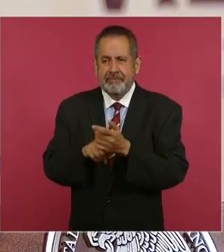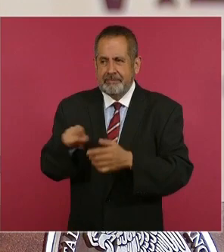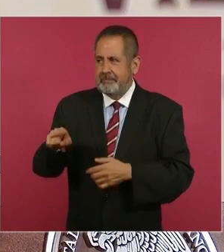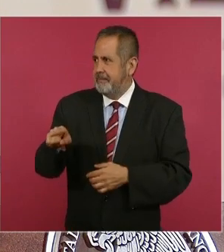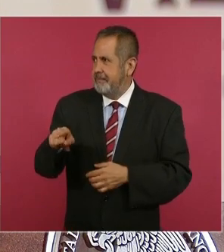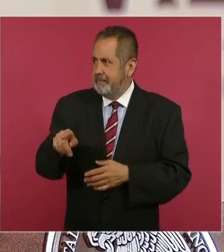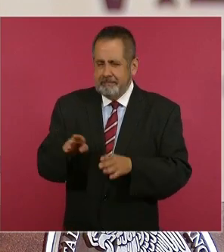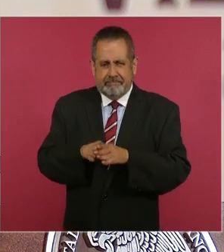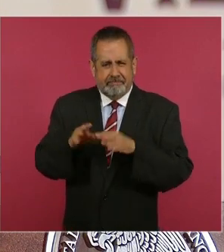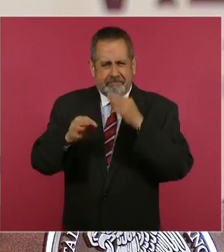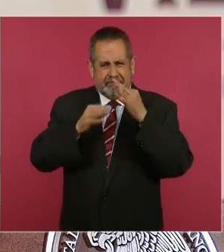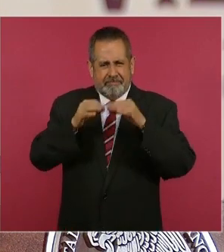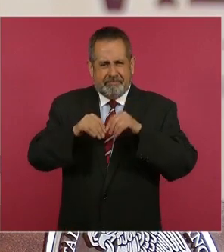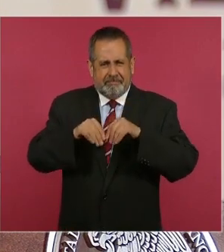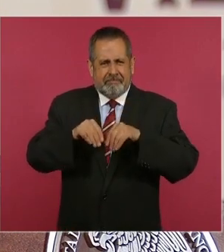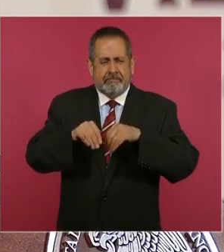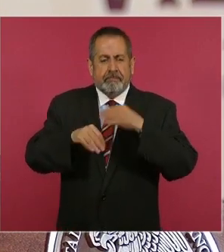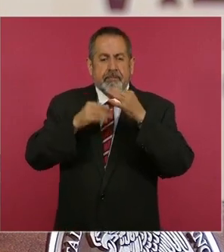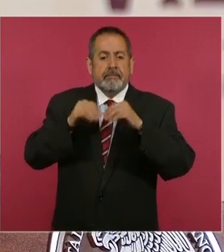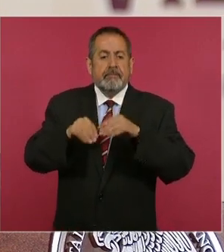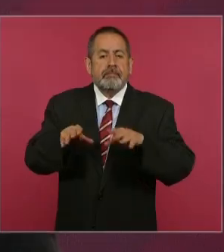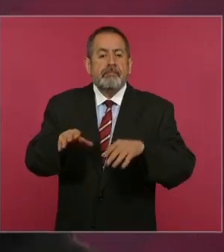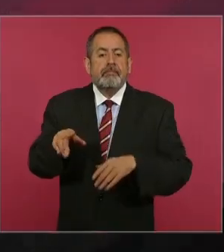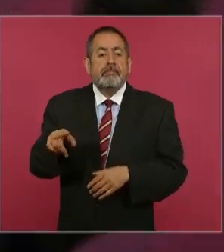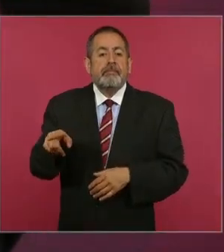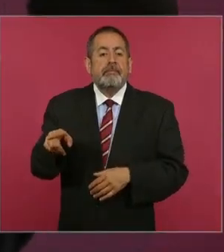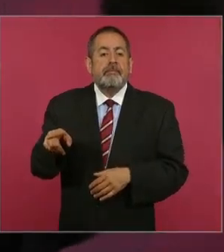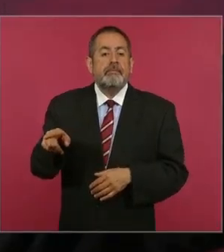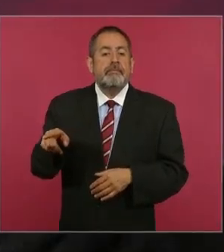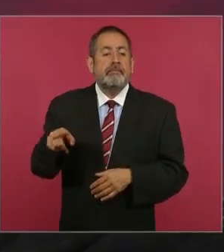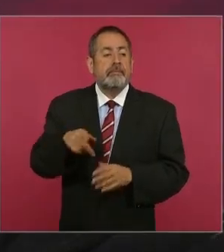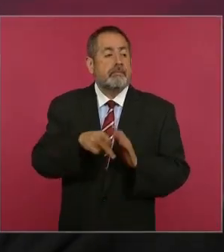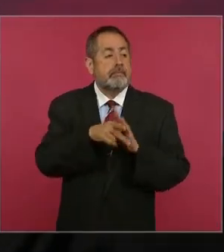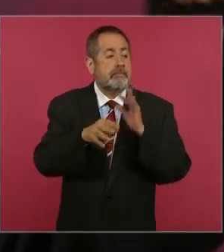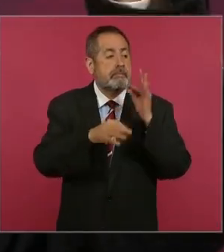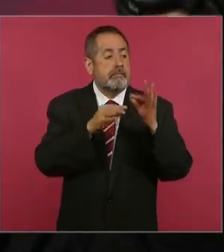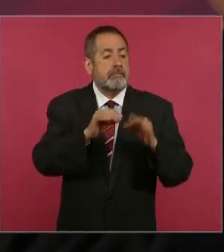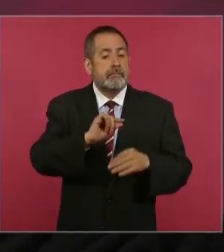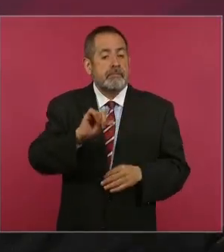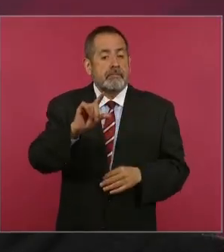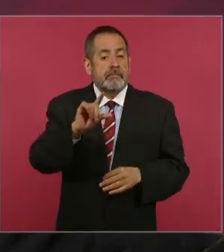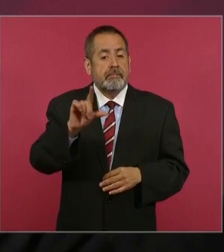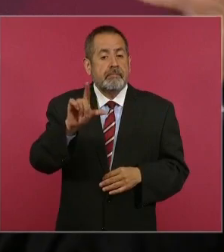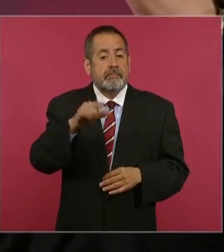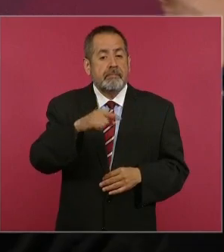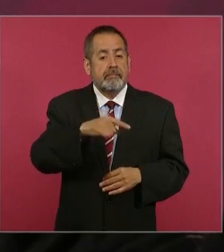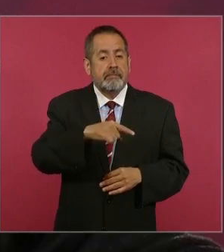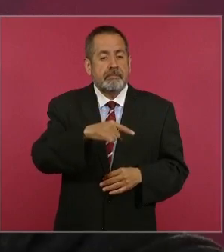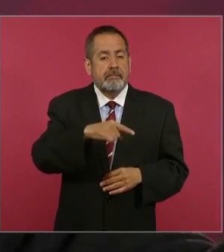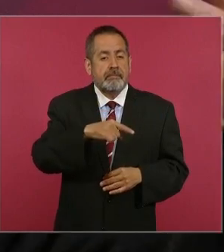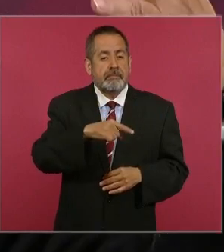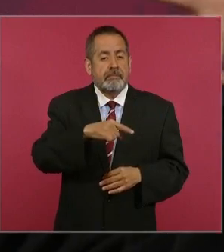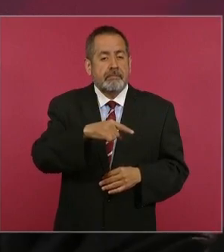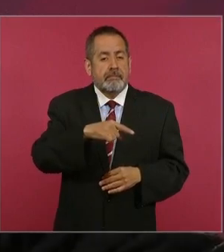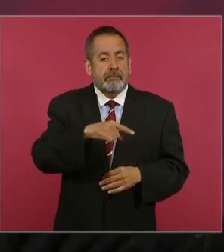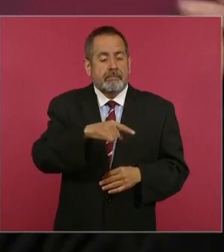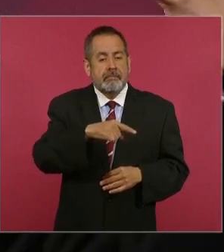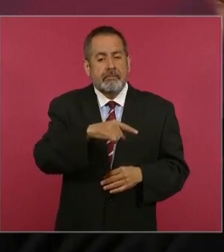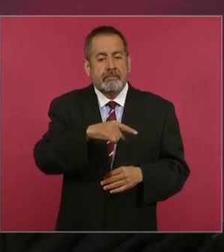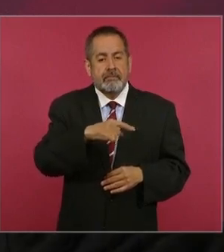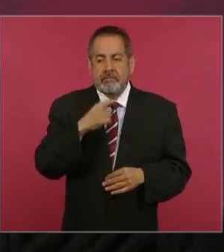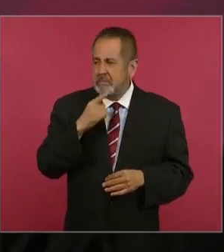medio de información famoso de que este no solo hay